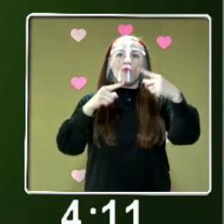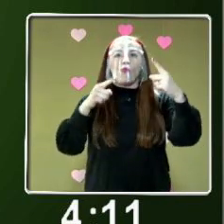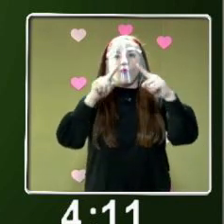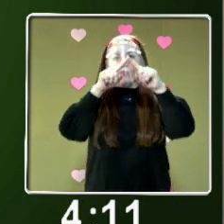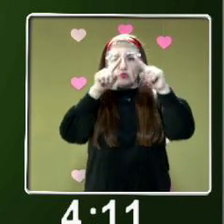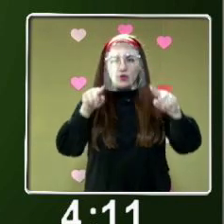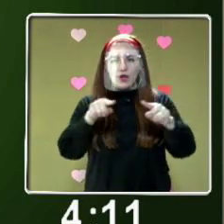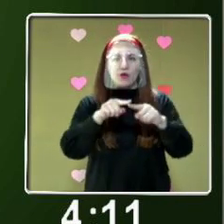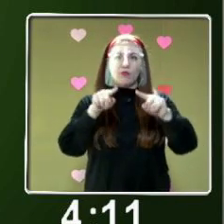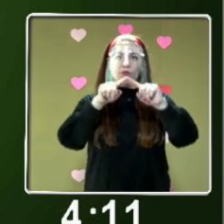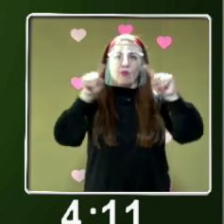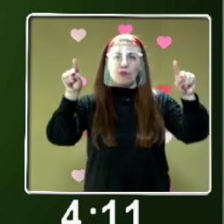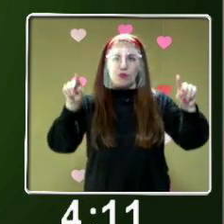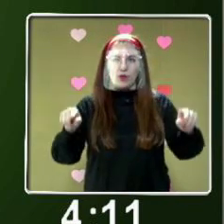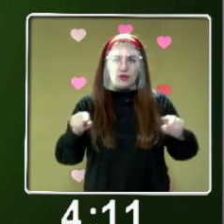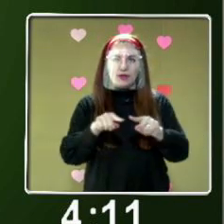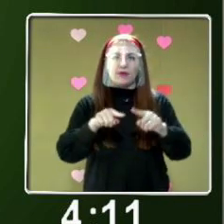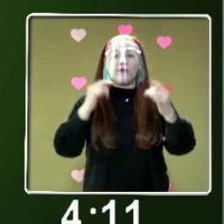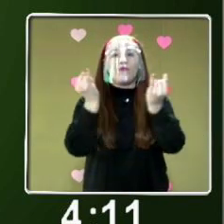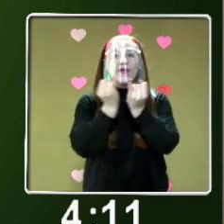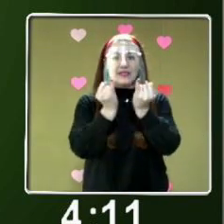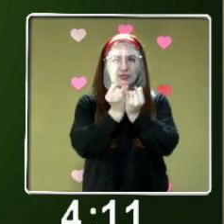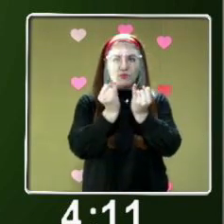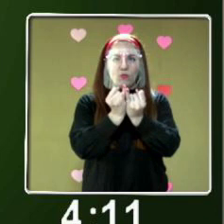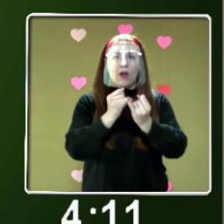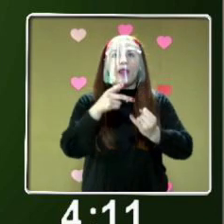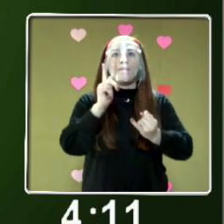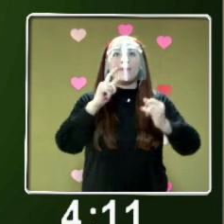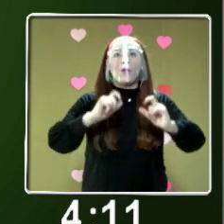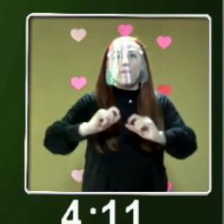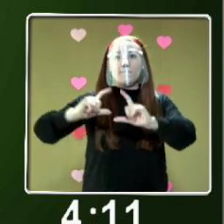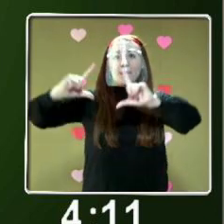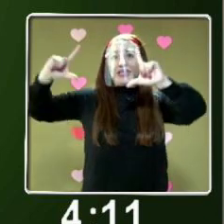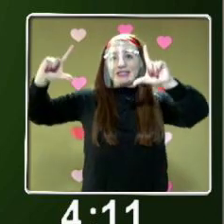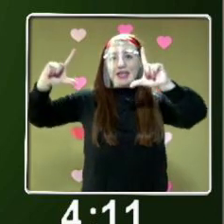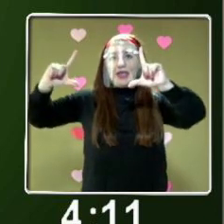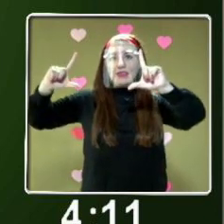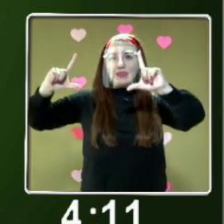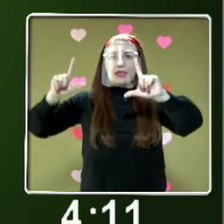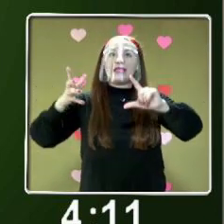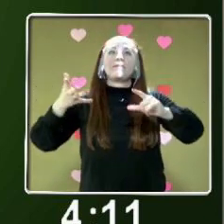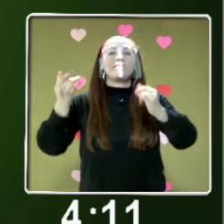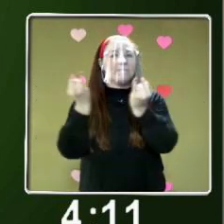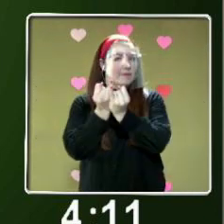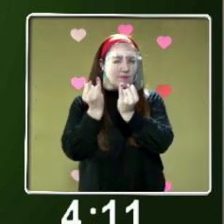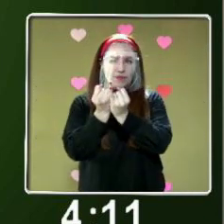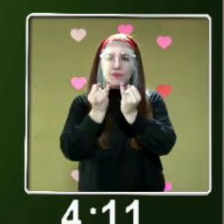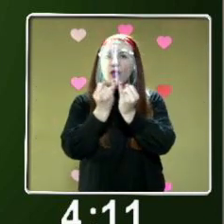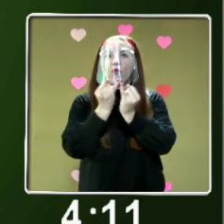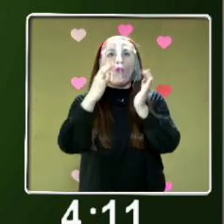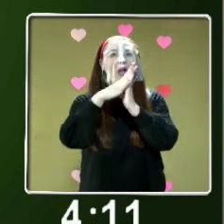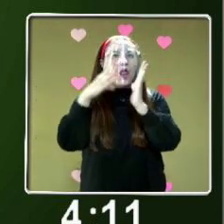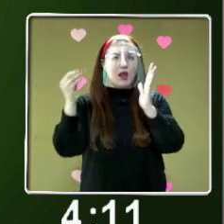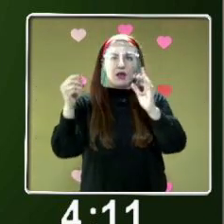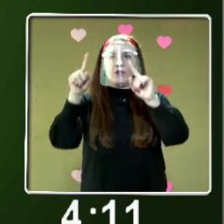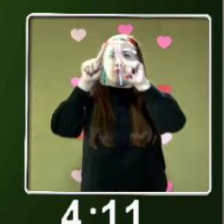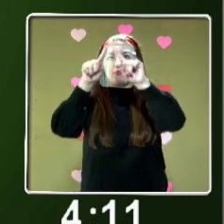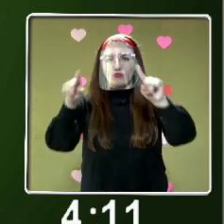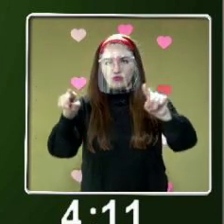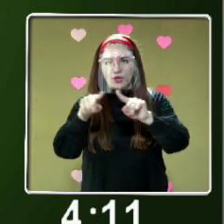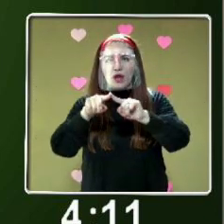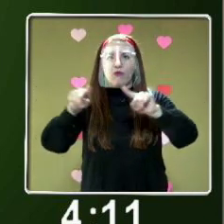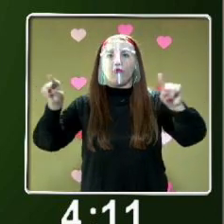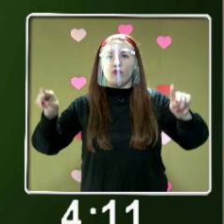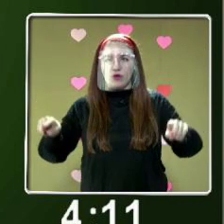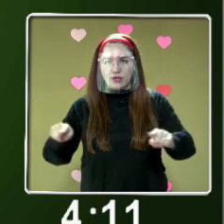lado, es la misma, pero más grande, es decir, amplia, pero tienen las mismas formas. Okay. Luego vemos una